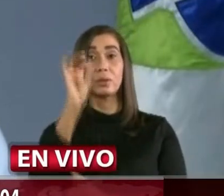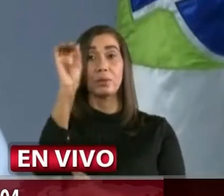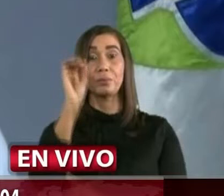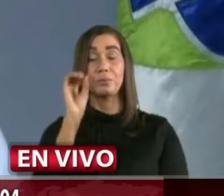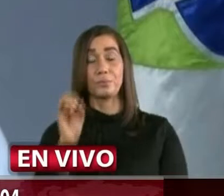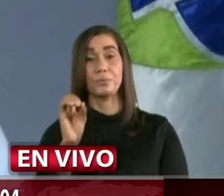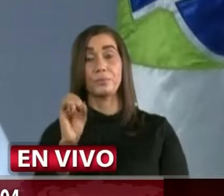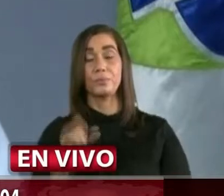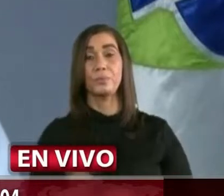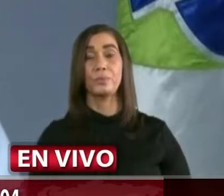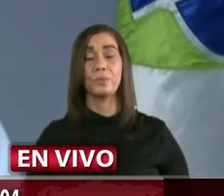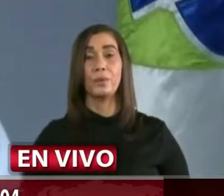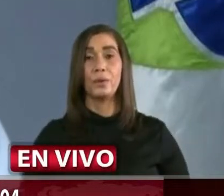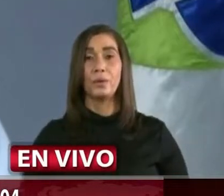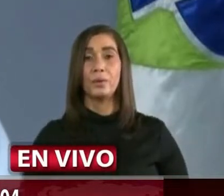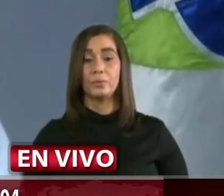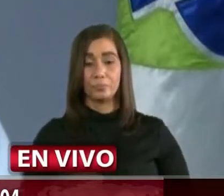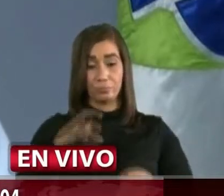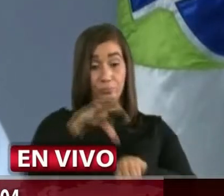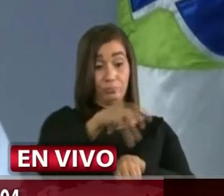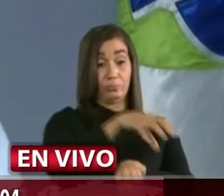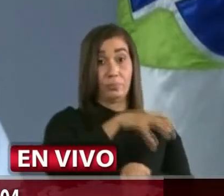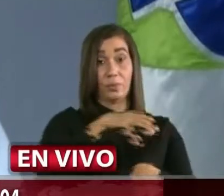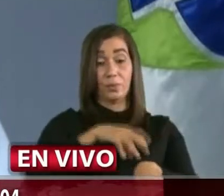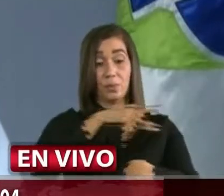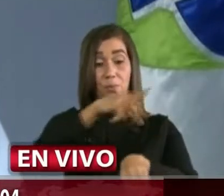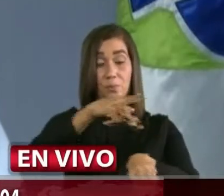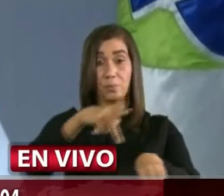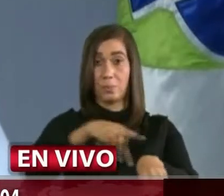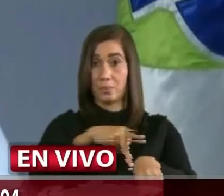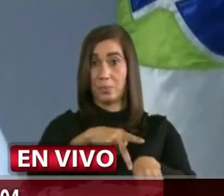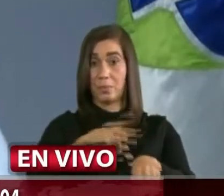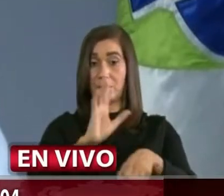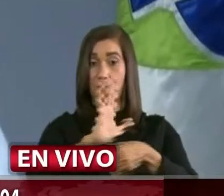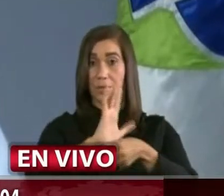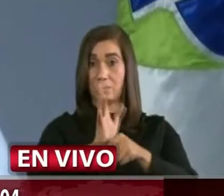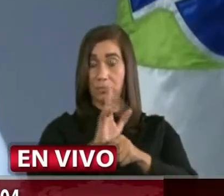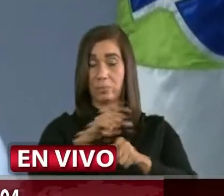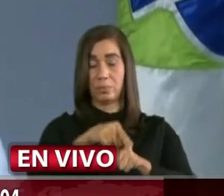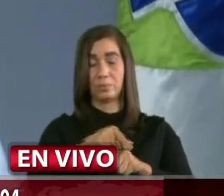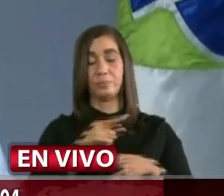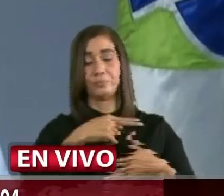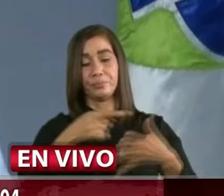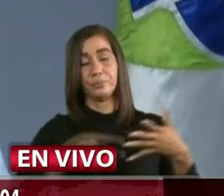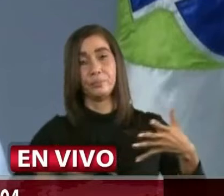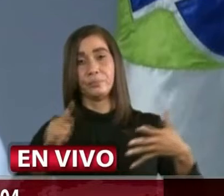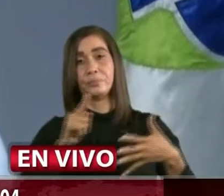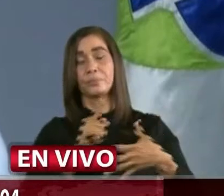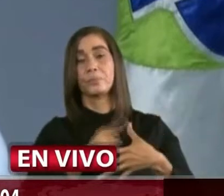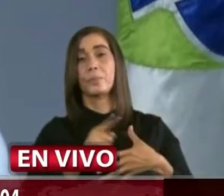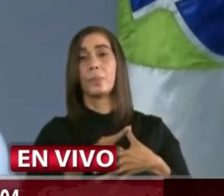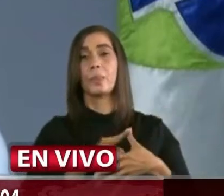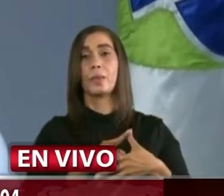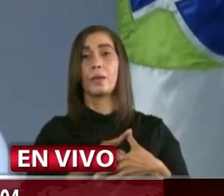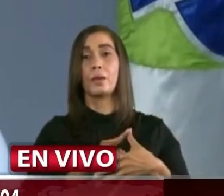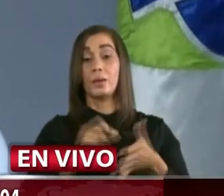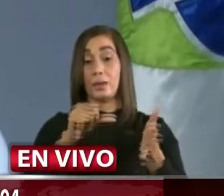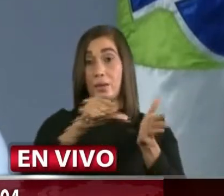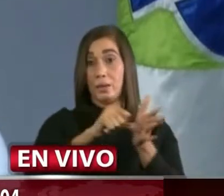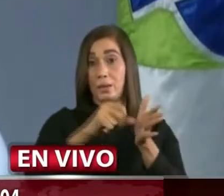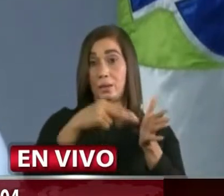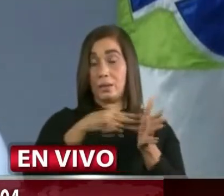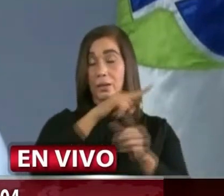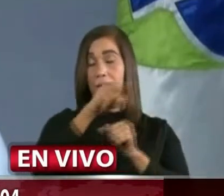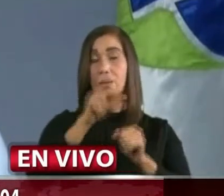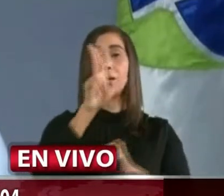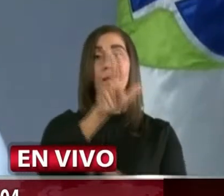20.78%. La distribución por provincia de los casos es la siguiente: Distrito